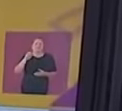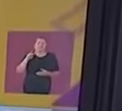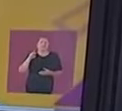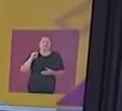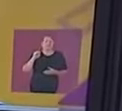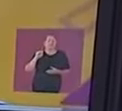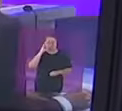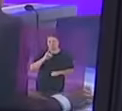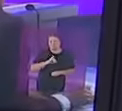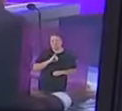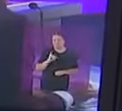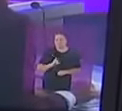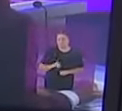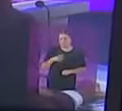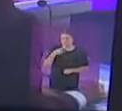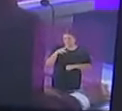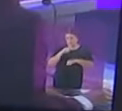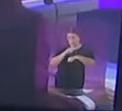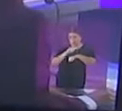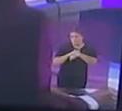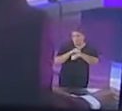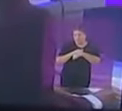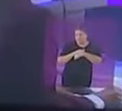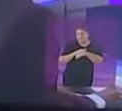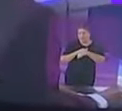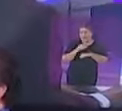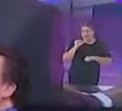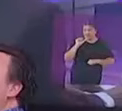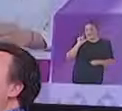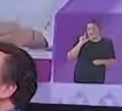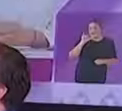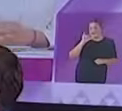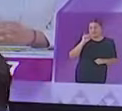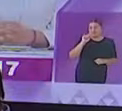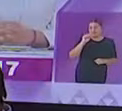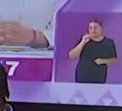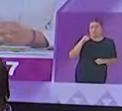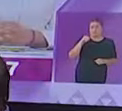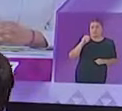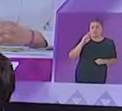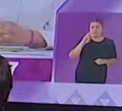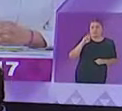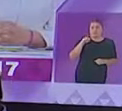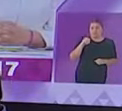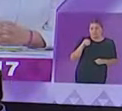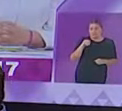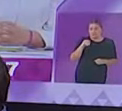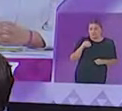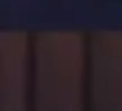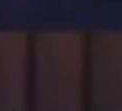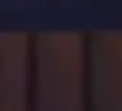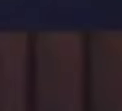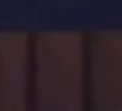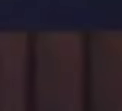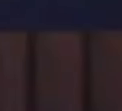intervención del presidente de la República en el actual proceso electoral se van a suspender o no las mañaneras y si no se suspenden creo que el reto